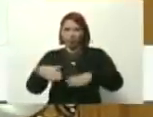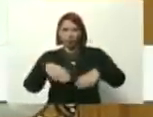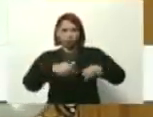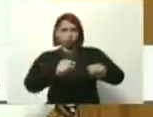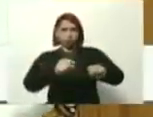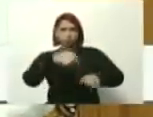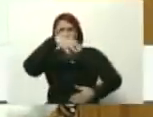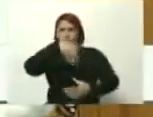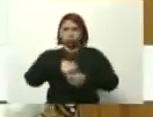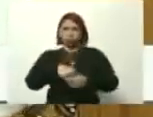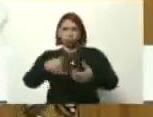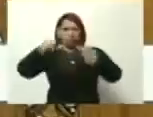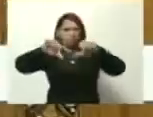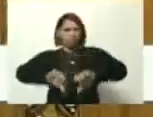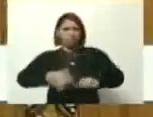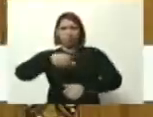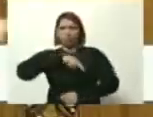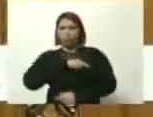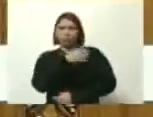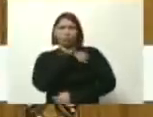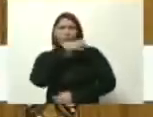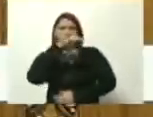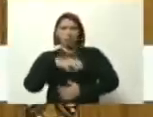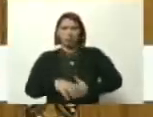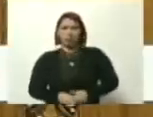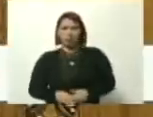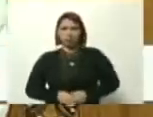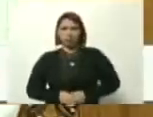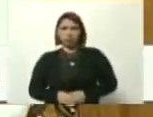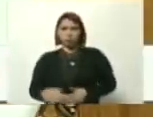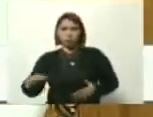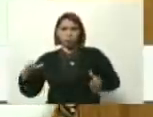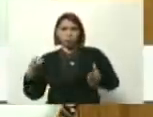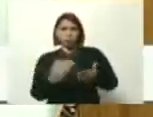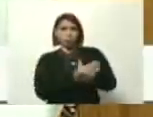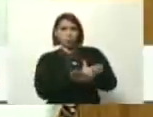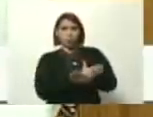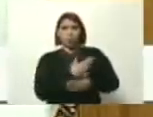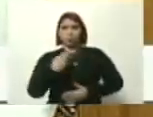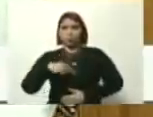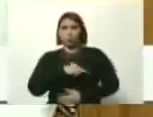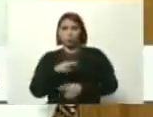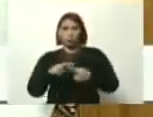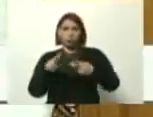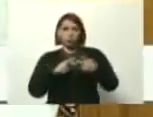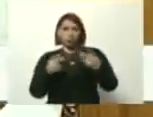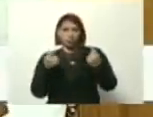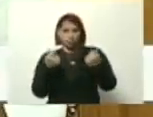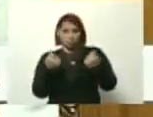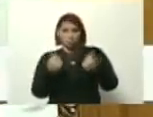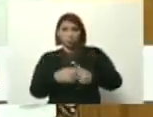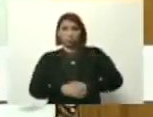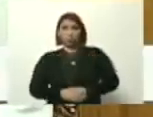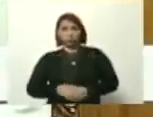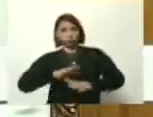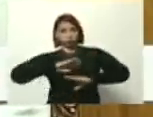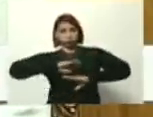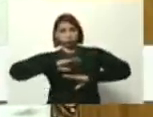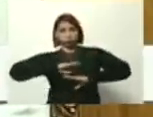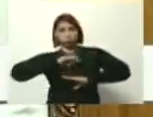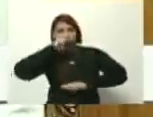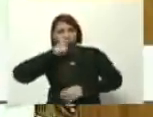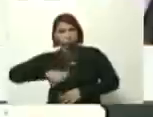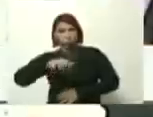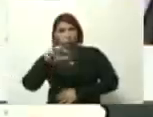invasiones, socavar nuestra soberanía, apoderarse ilegítimamente de nuestros recursos, que son recursos y patrimonio del